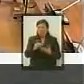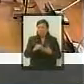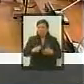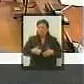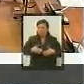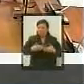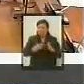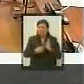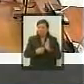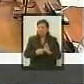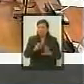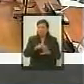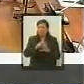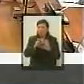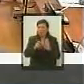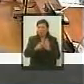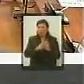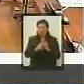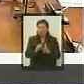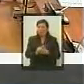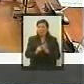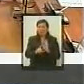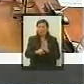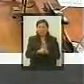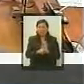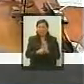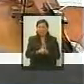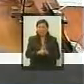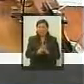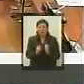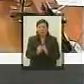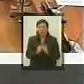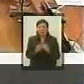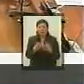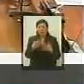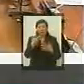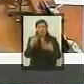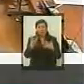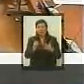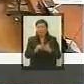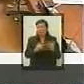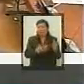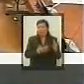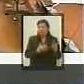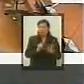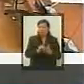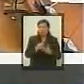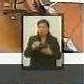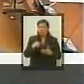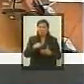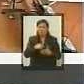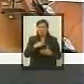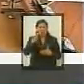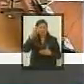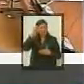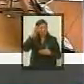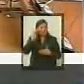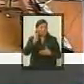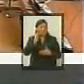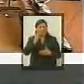poder presentar este proyecto de ley que con tanta ilusión espera nuestros compatriotas de madre de